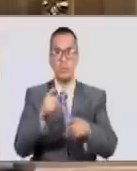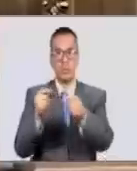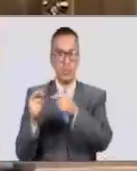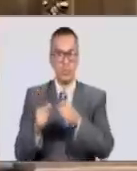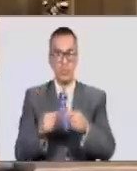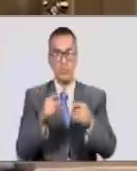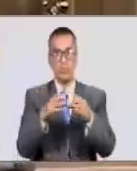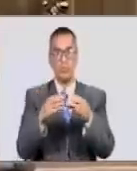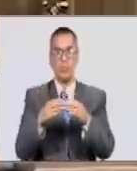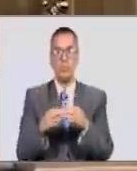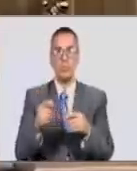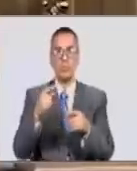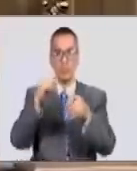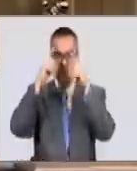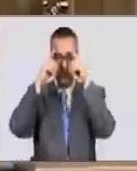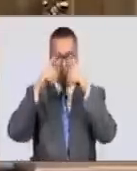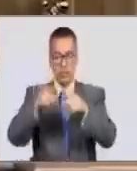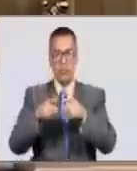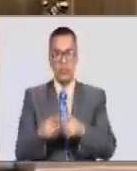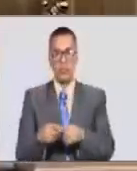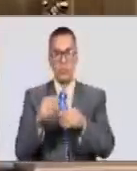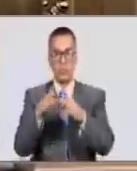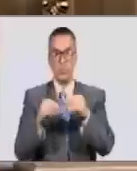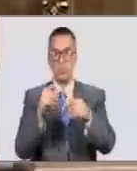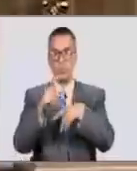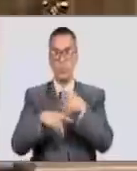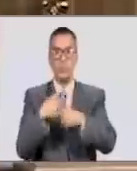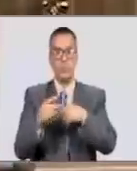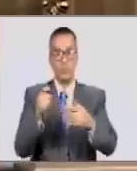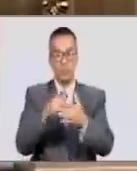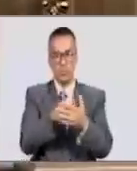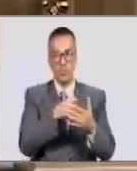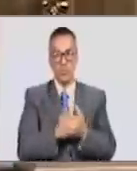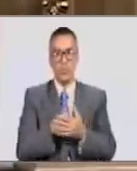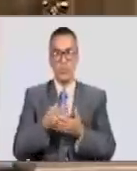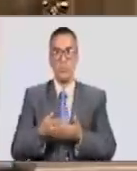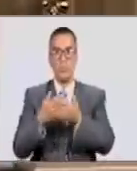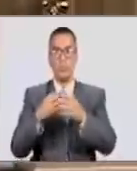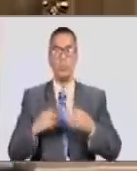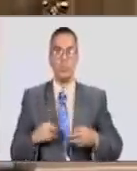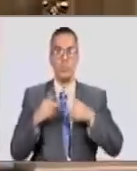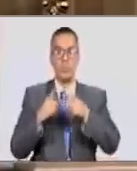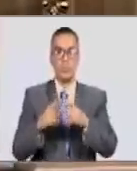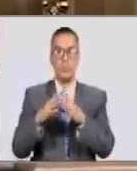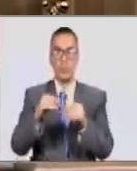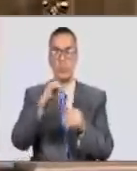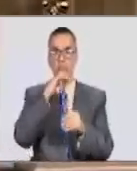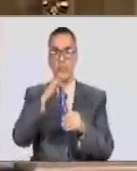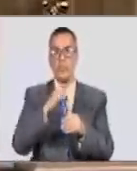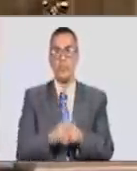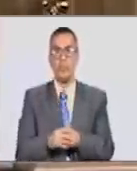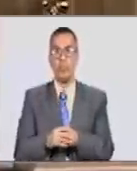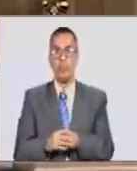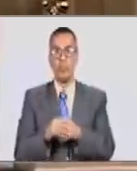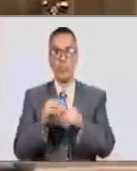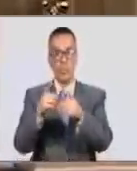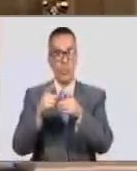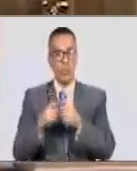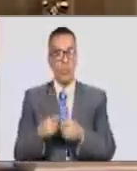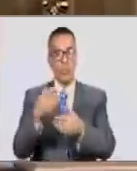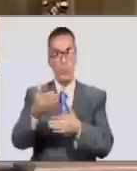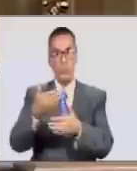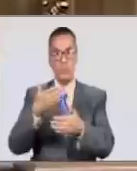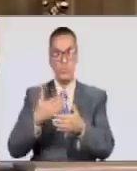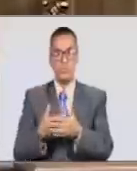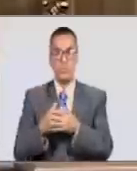de economía y finanzas determinará los parámetros para el registro y suministro oportuno de la información sobre la recaudación